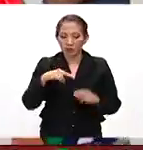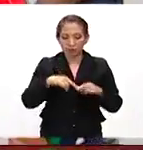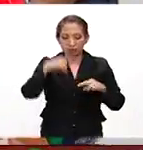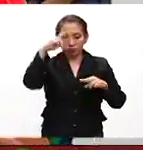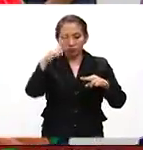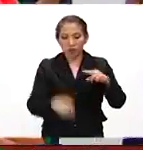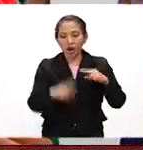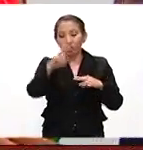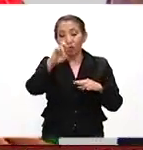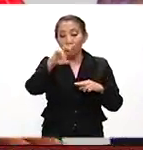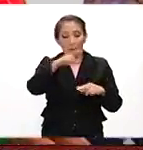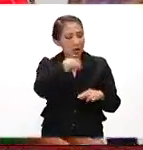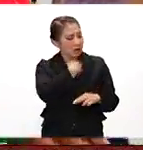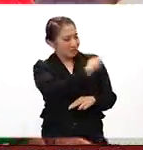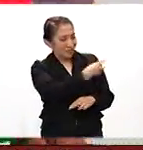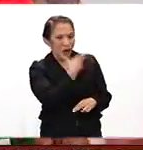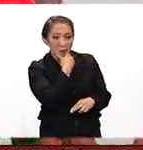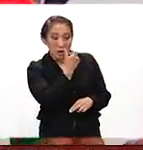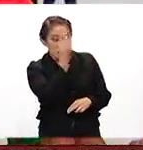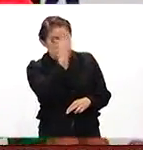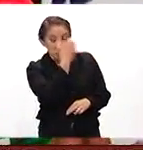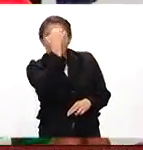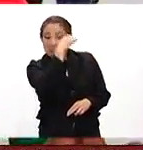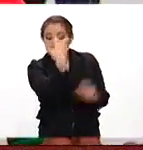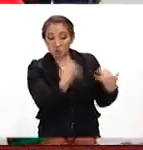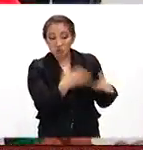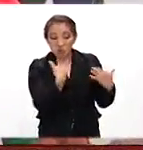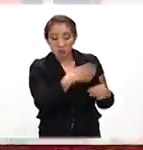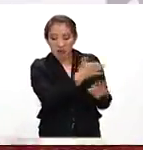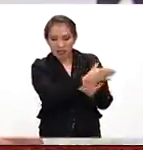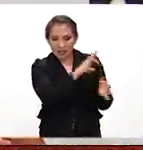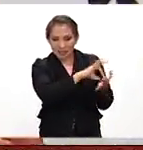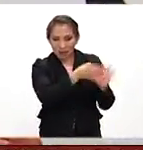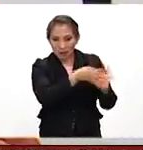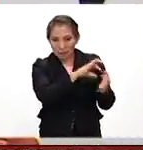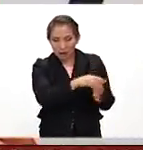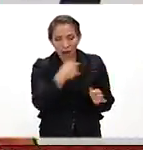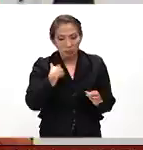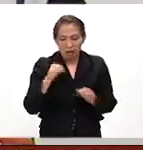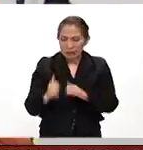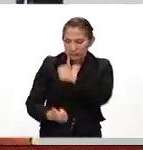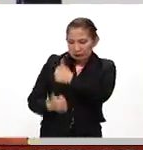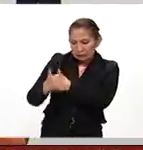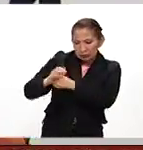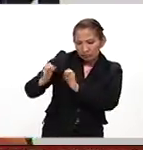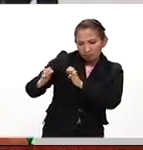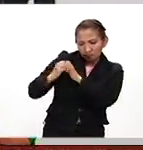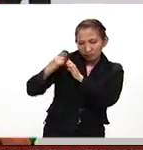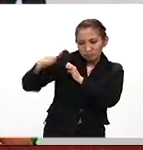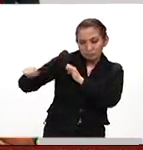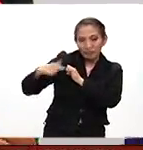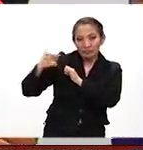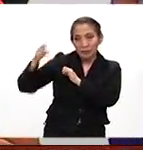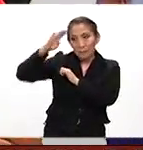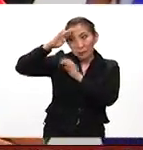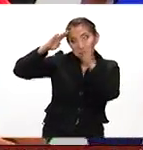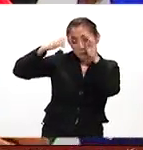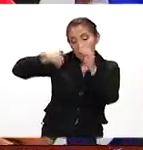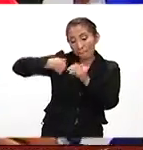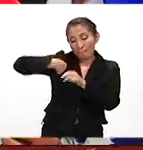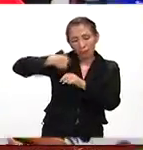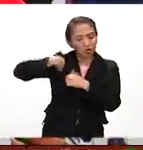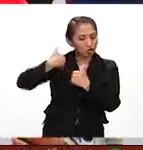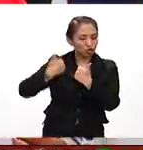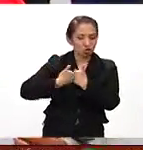con Rommel. Rommel es un clavista muy experimentado, ya es olímpico. Y mi rival más fuerte pues es mis pensamientos y mi mente.